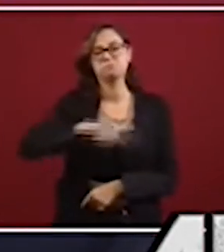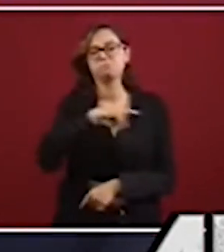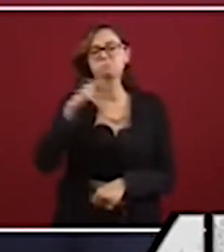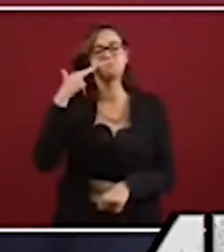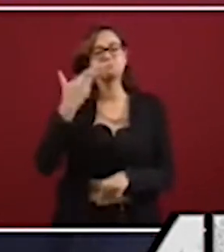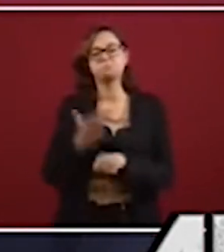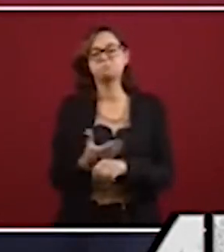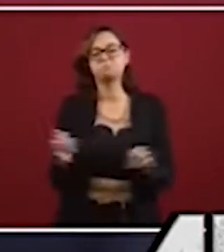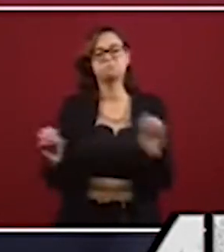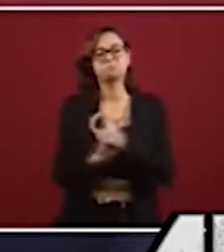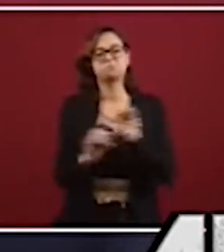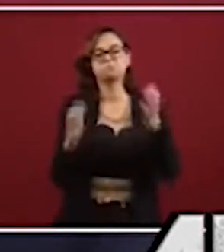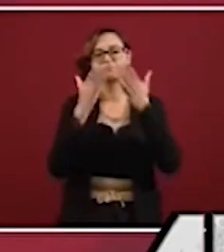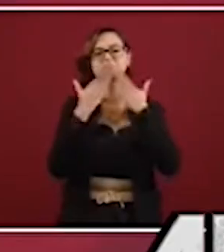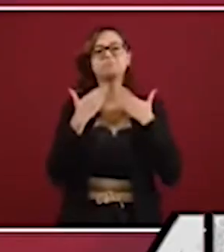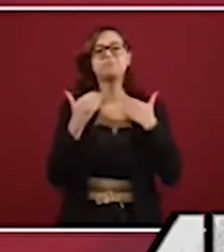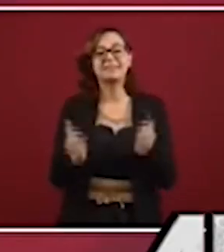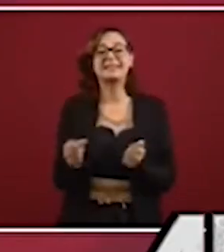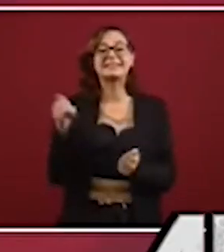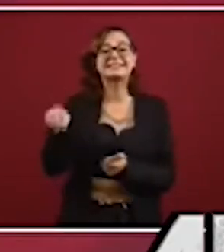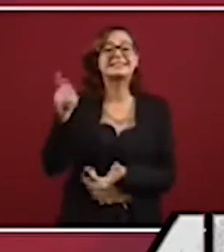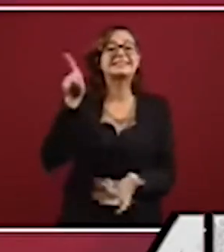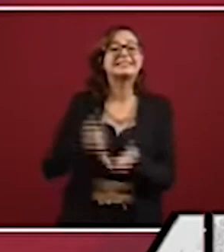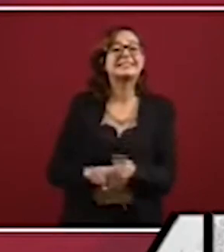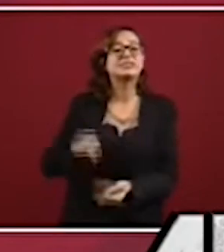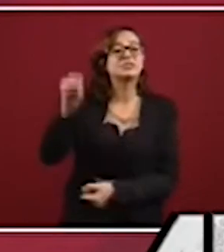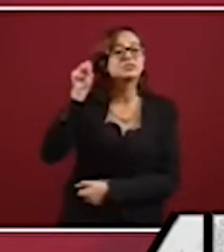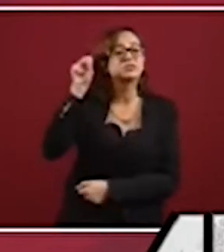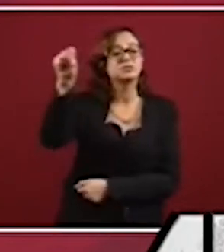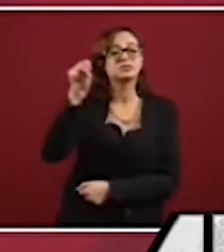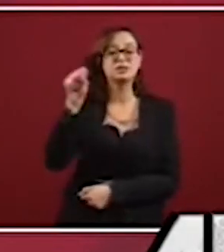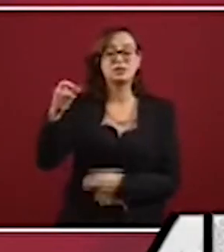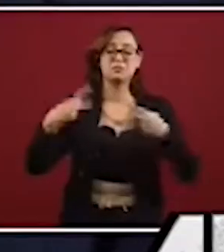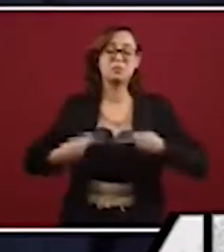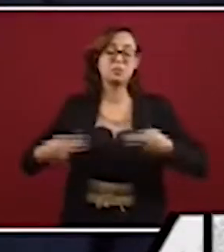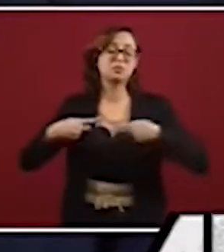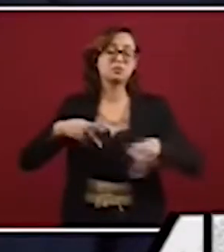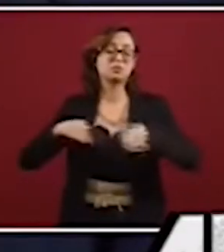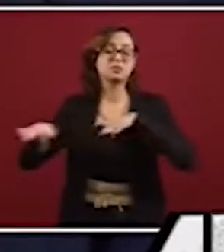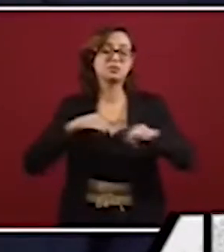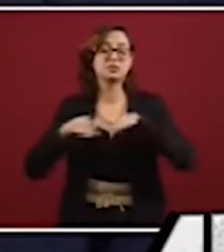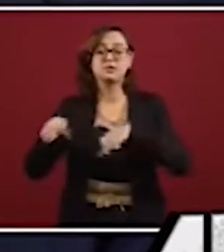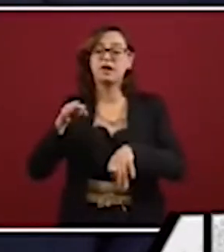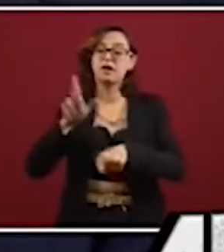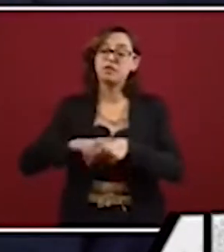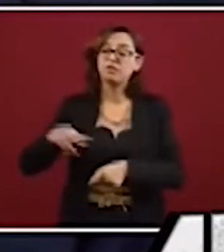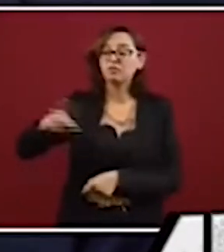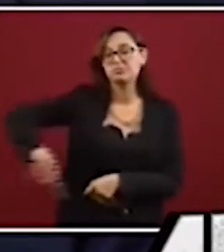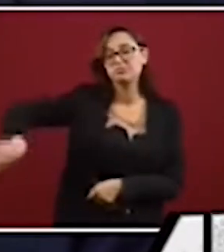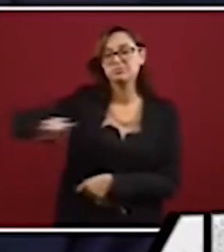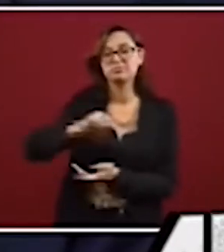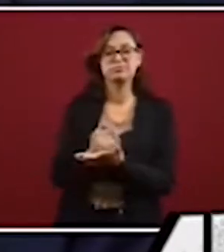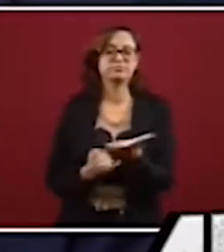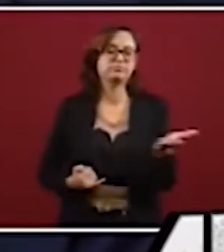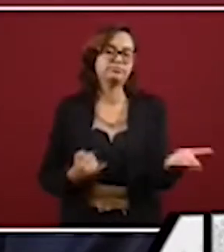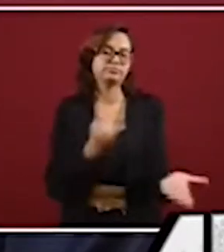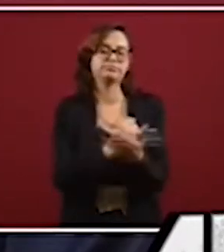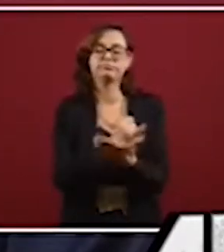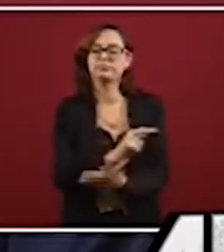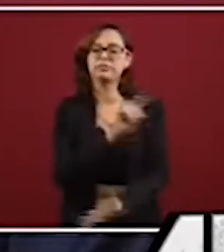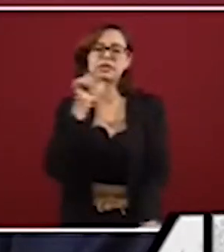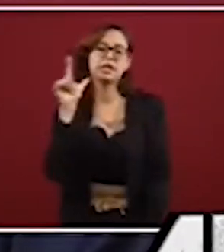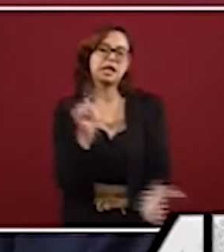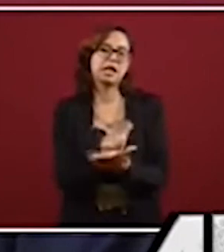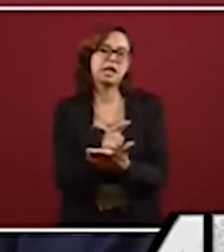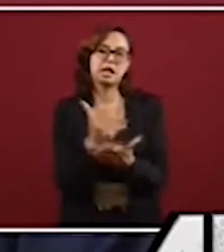es un asunto que tienen que resolver los mismos trabajadores y de conformidad con la ley,